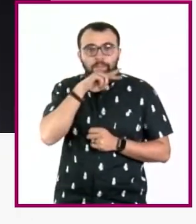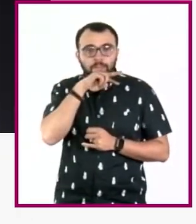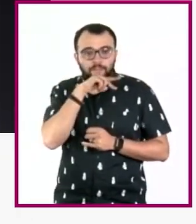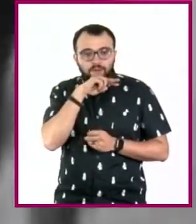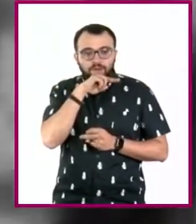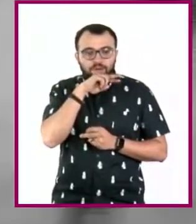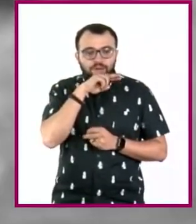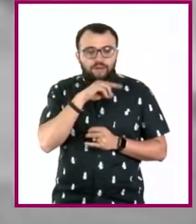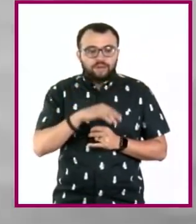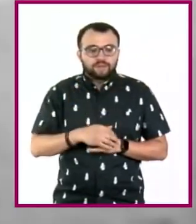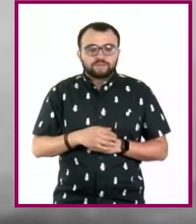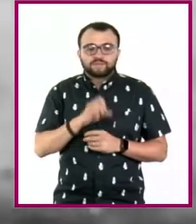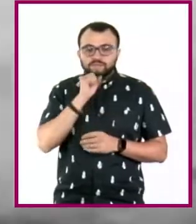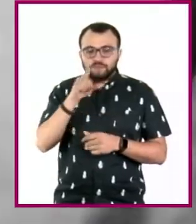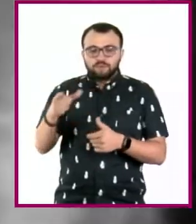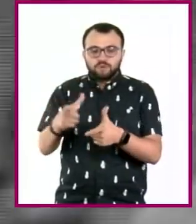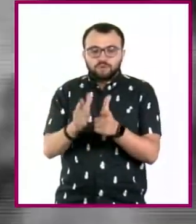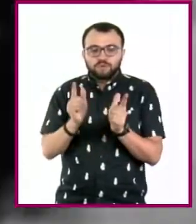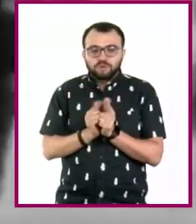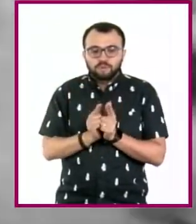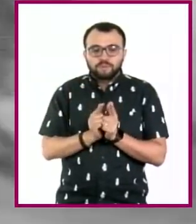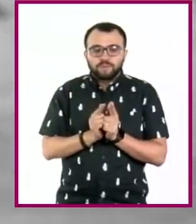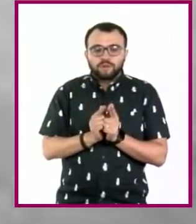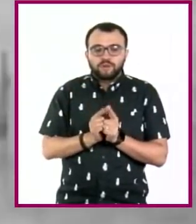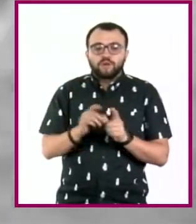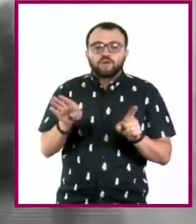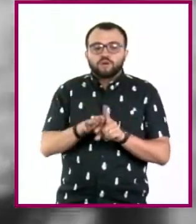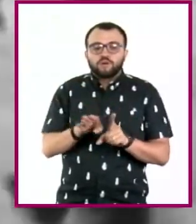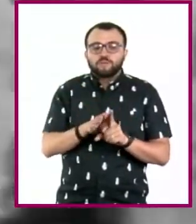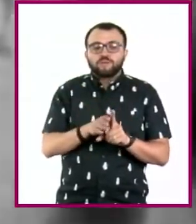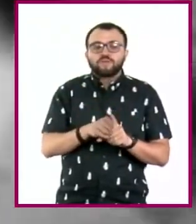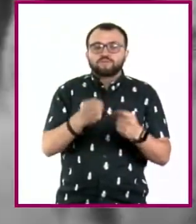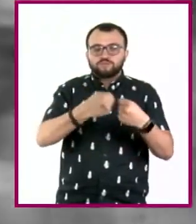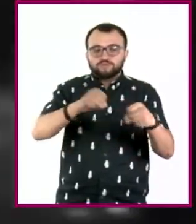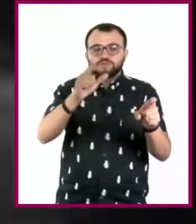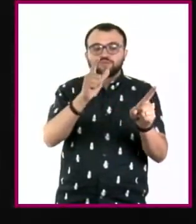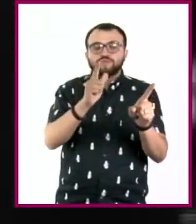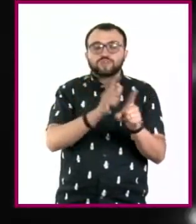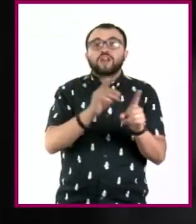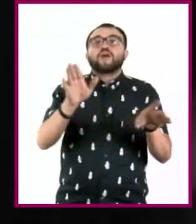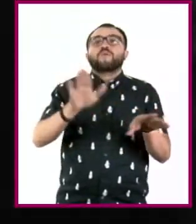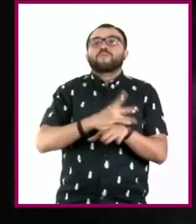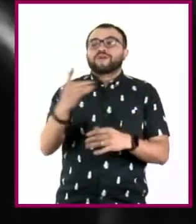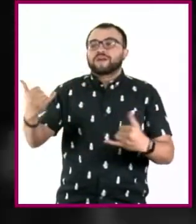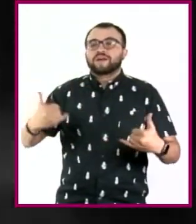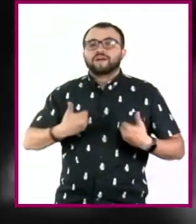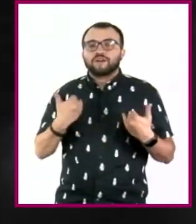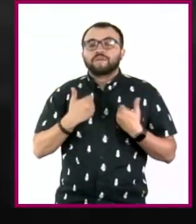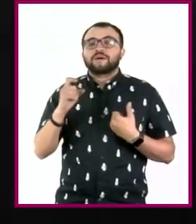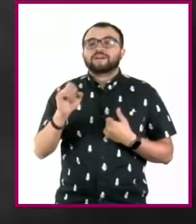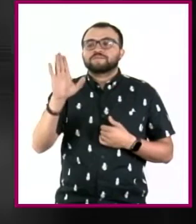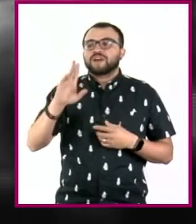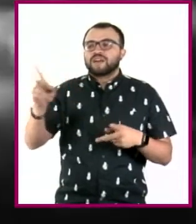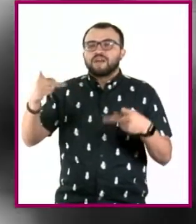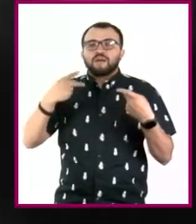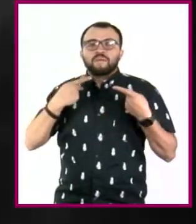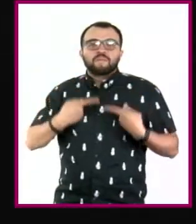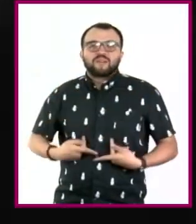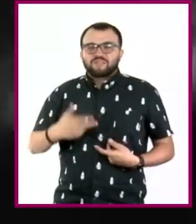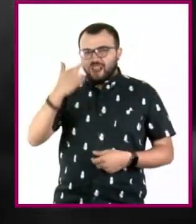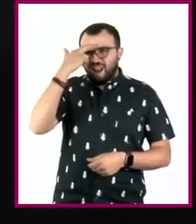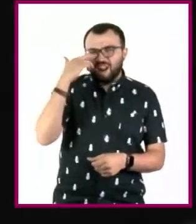haciendo con respecto a este grupo, que amenazaba el orden social, porque los jóvenes estaban caracterizados como personas